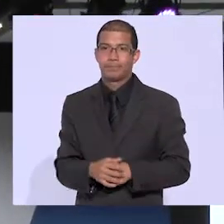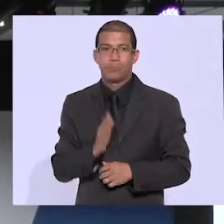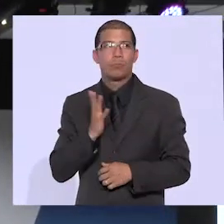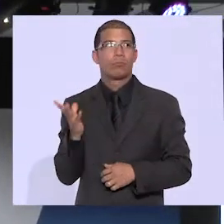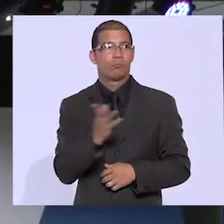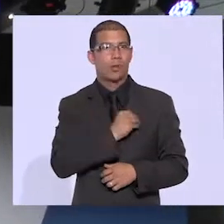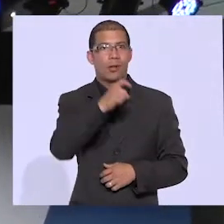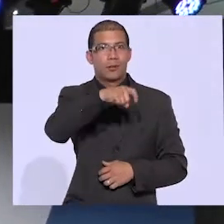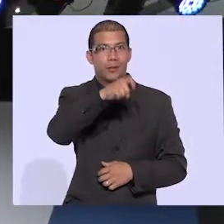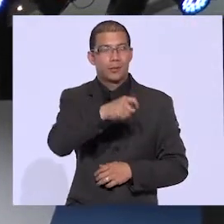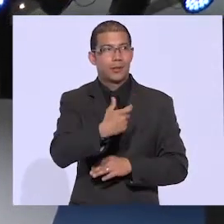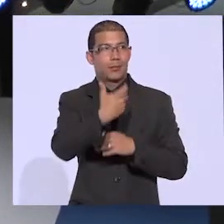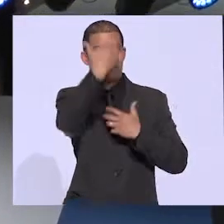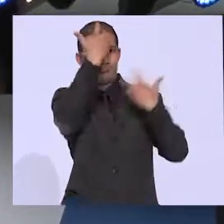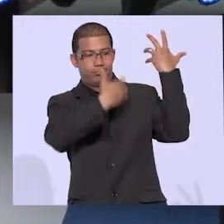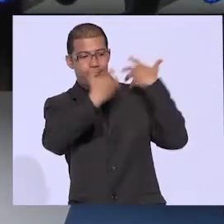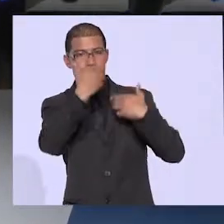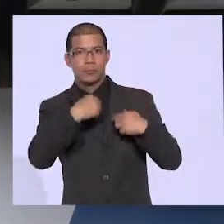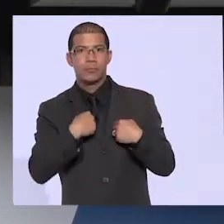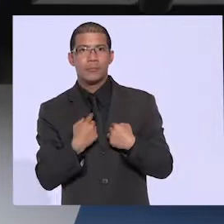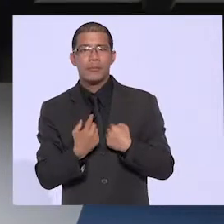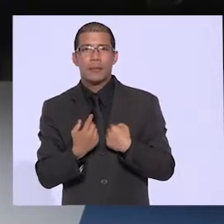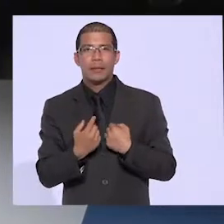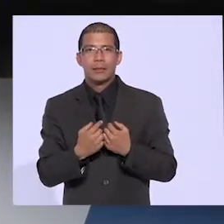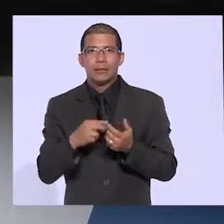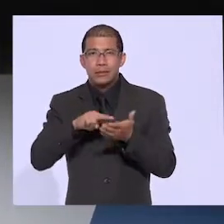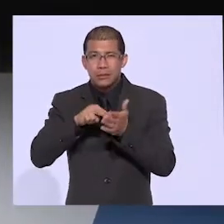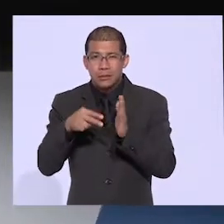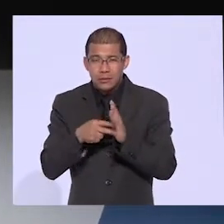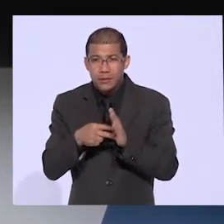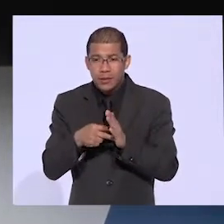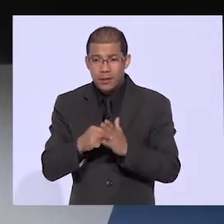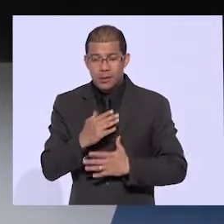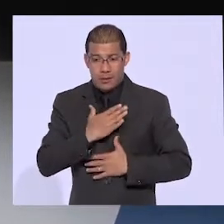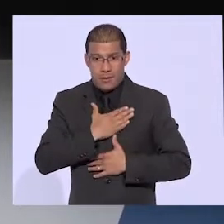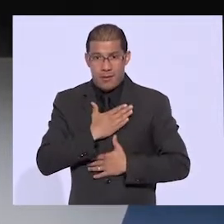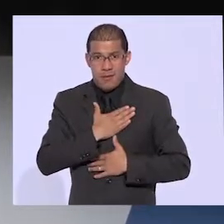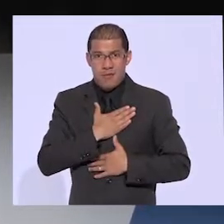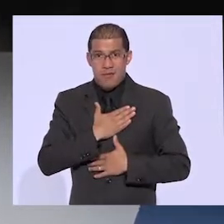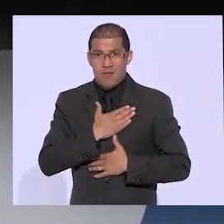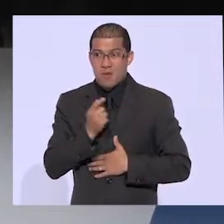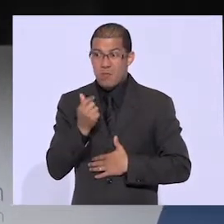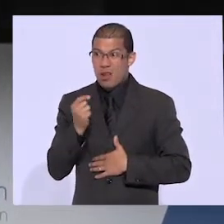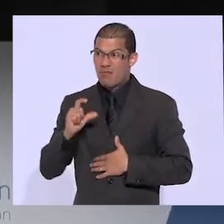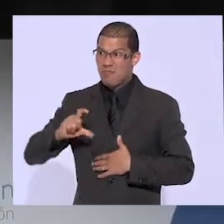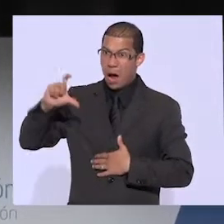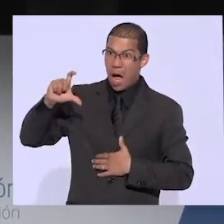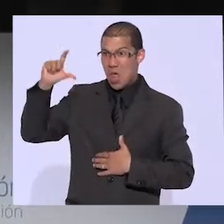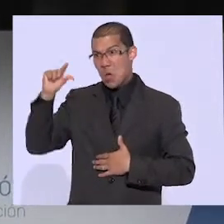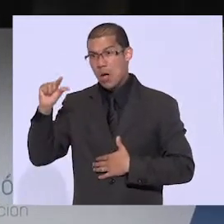evaluados. Ya hemos visto que no se trata de evaluarnos para pagarnos más o menos,